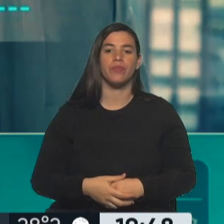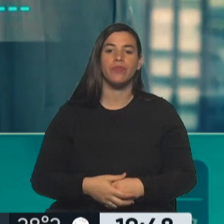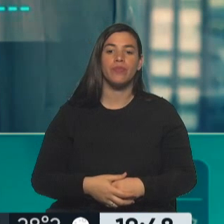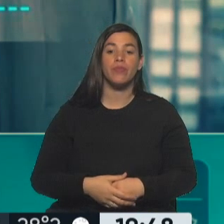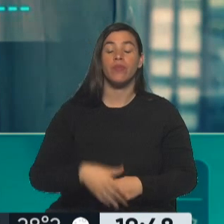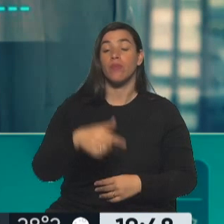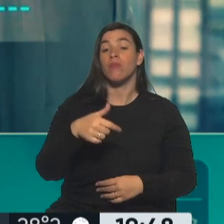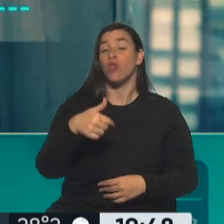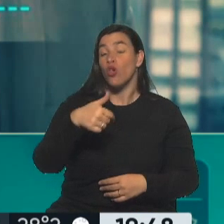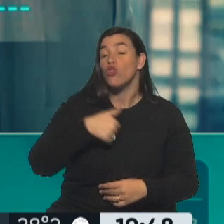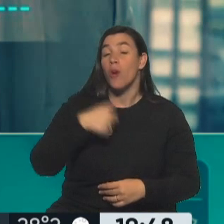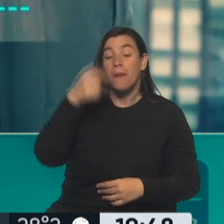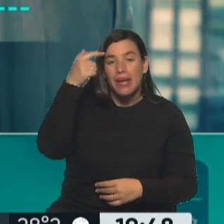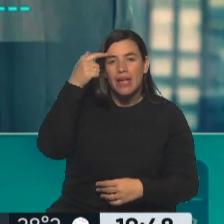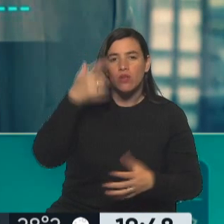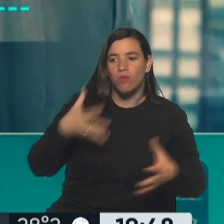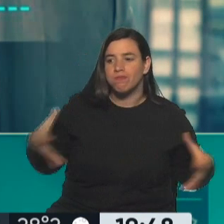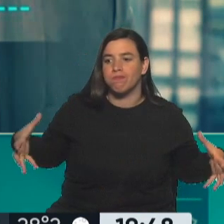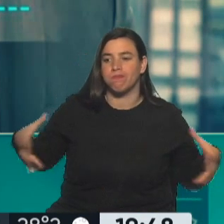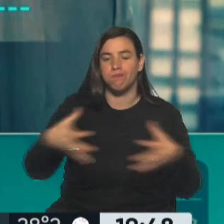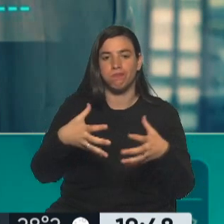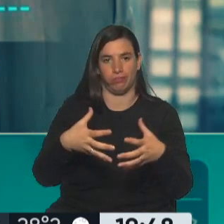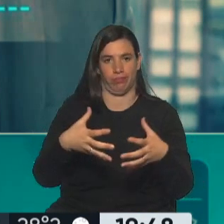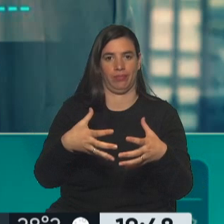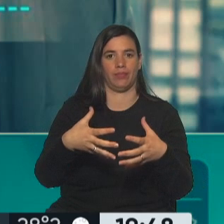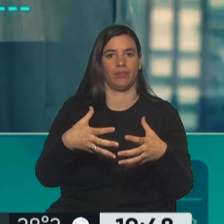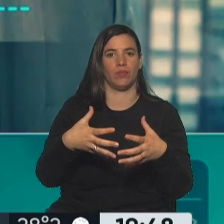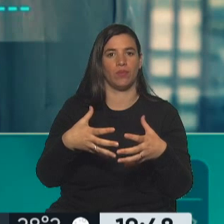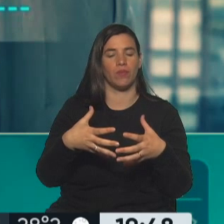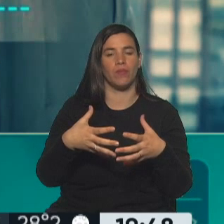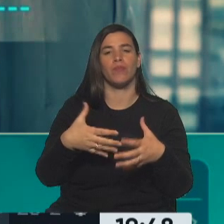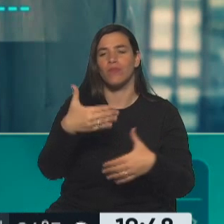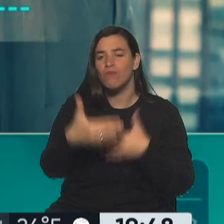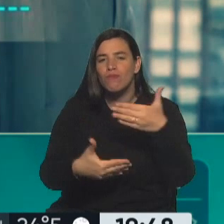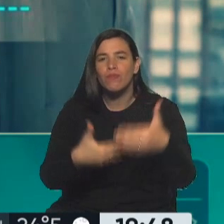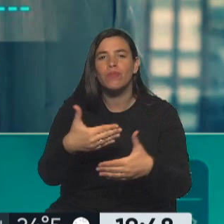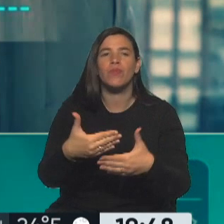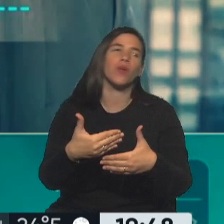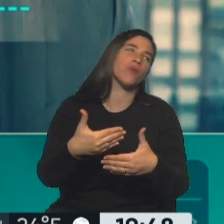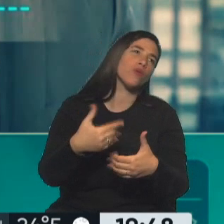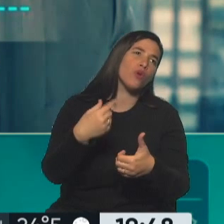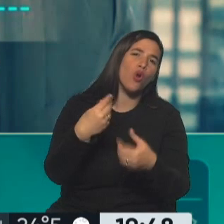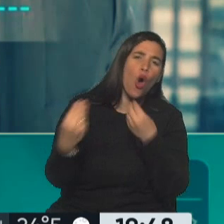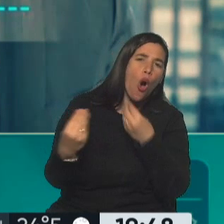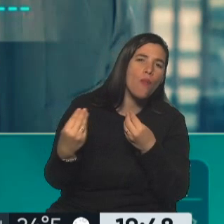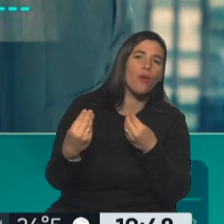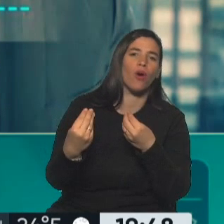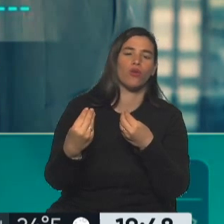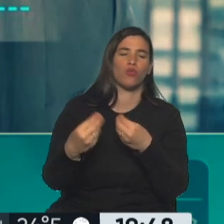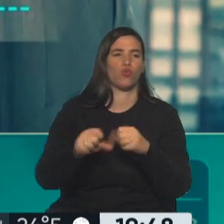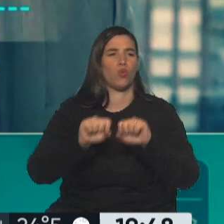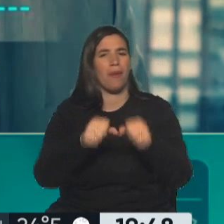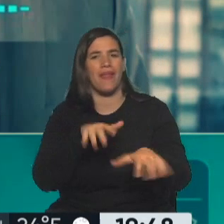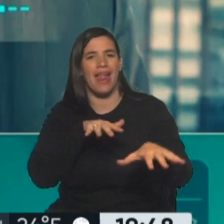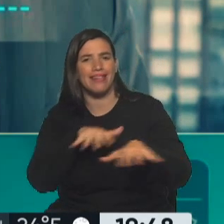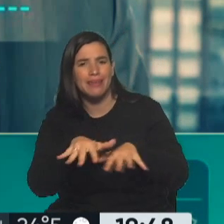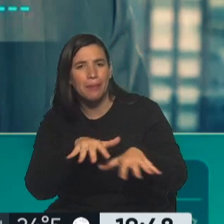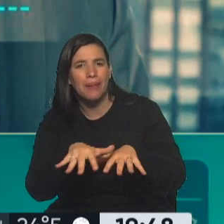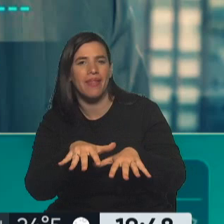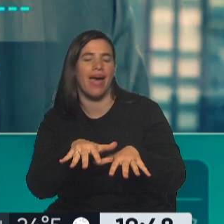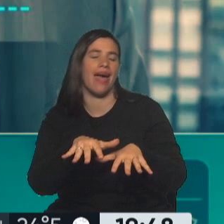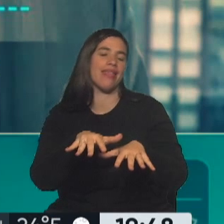Larreta. Leandro, ¿con quién quieres ir al balotaje? ¿Con Macri o con Lustó? Es lo mismo. Si son Juntos por el Cambio. Yo soy